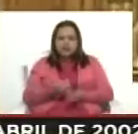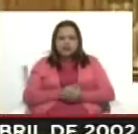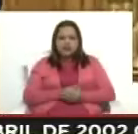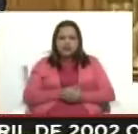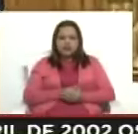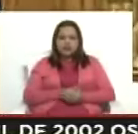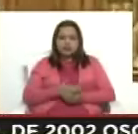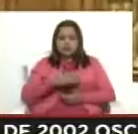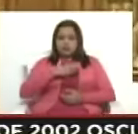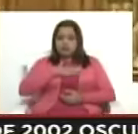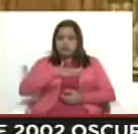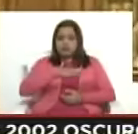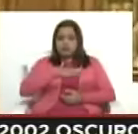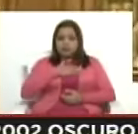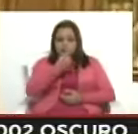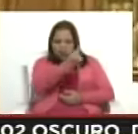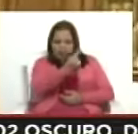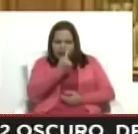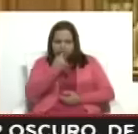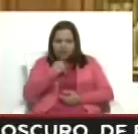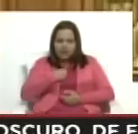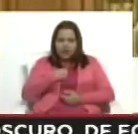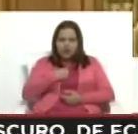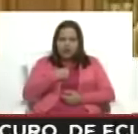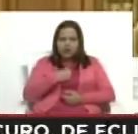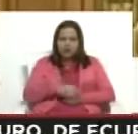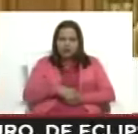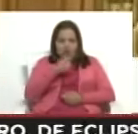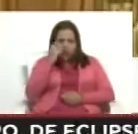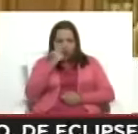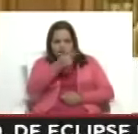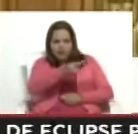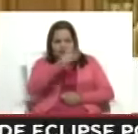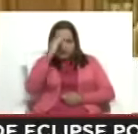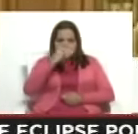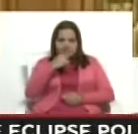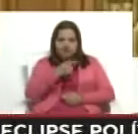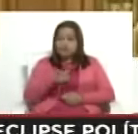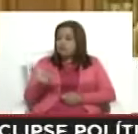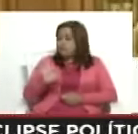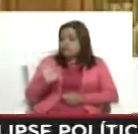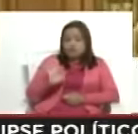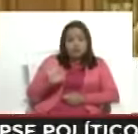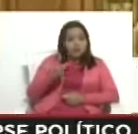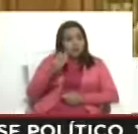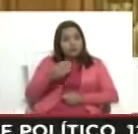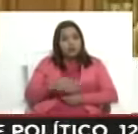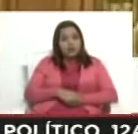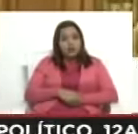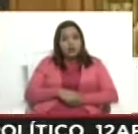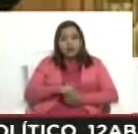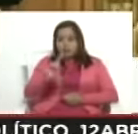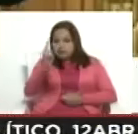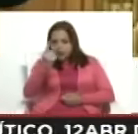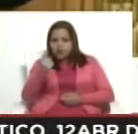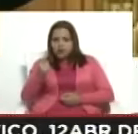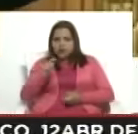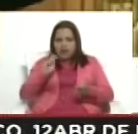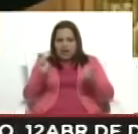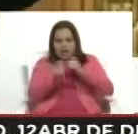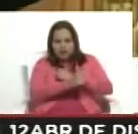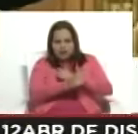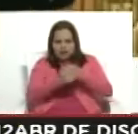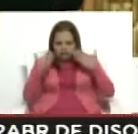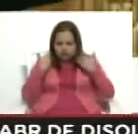Bueno, yo fui, me dijeron, negro es testigo. No, no es bueno, William, me dijo, es bueno que te cambies. Una